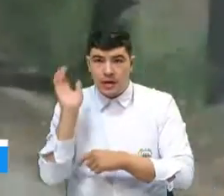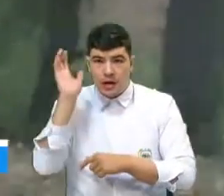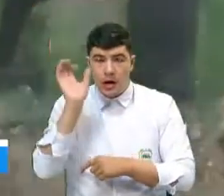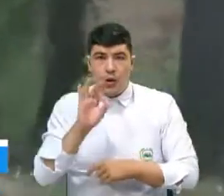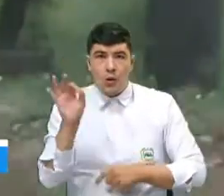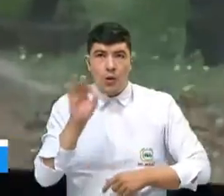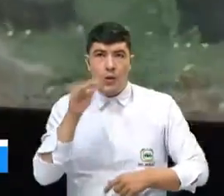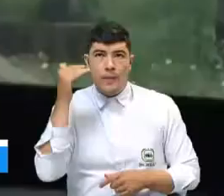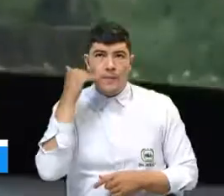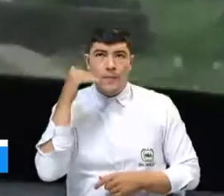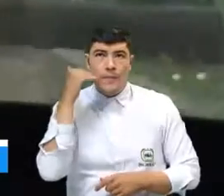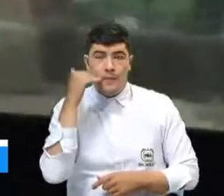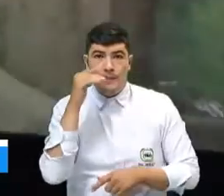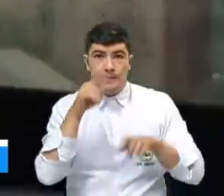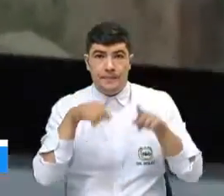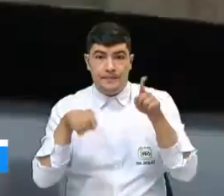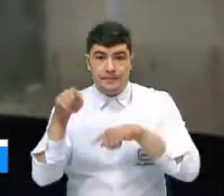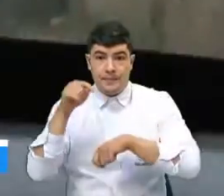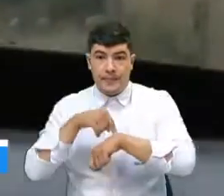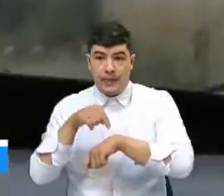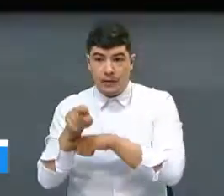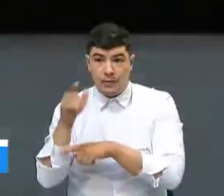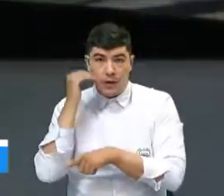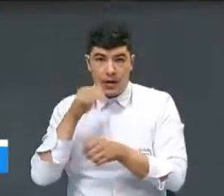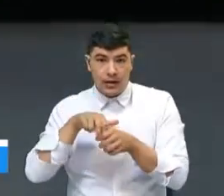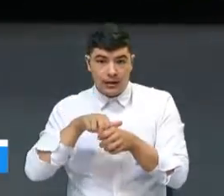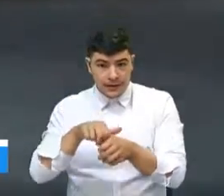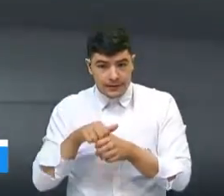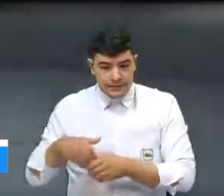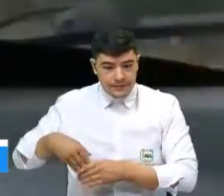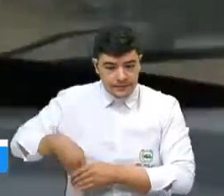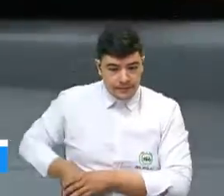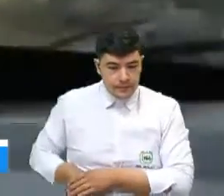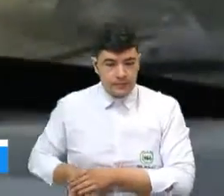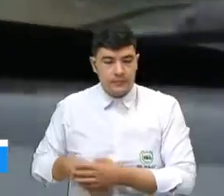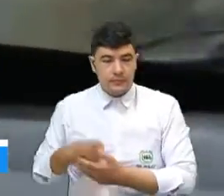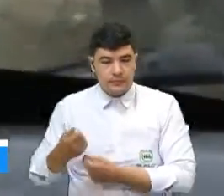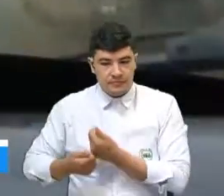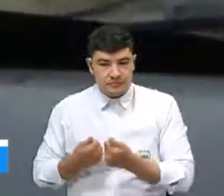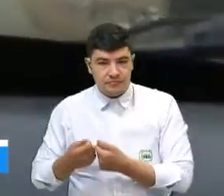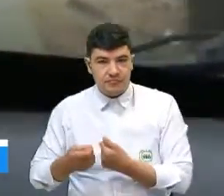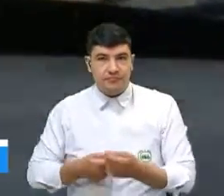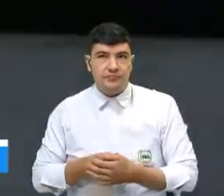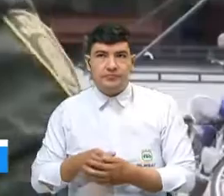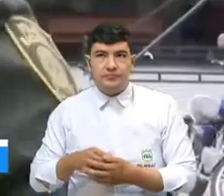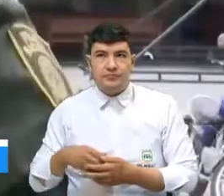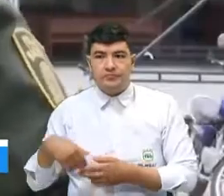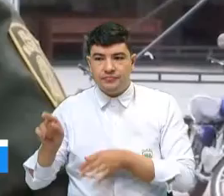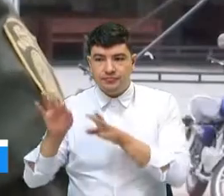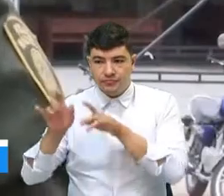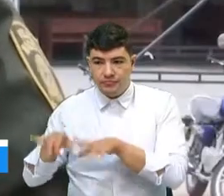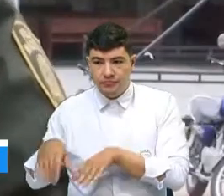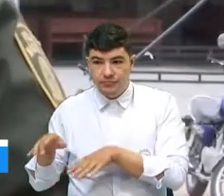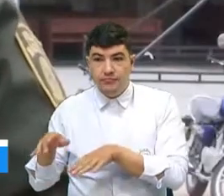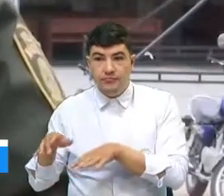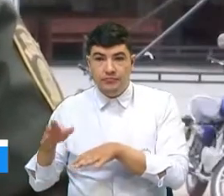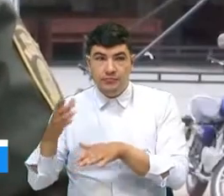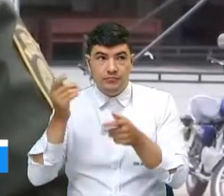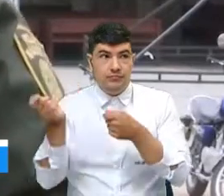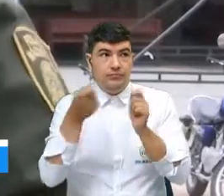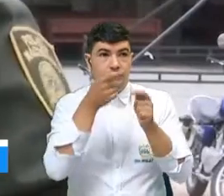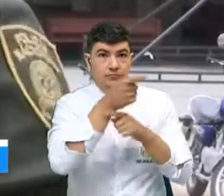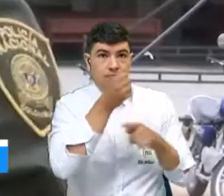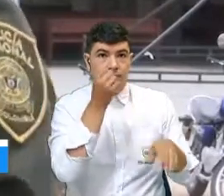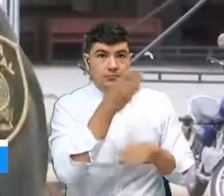mujeres que en momentos que llevaban dinero en tema de mensajería de su oficina al banco fueron